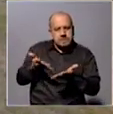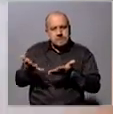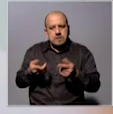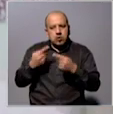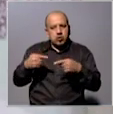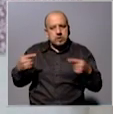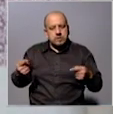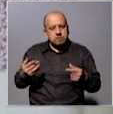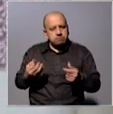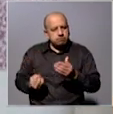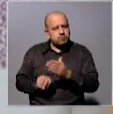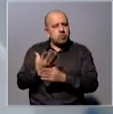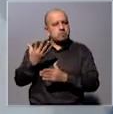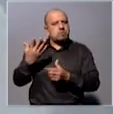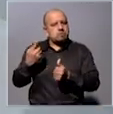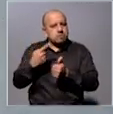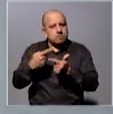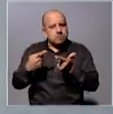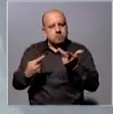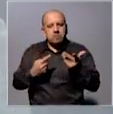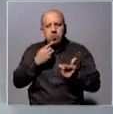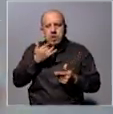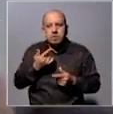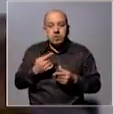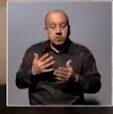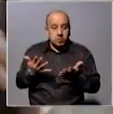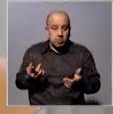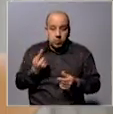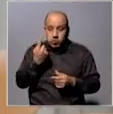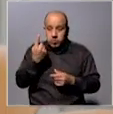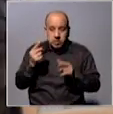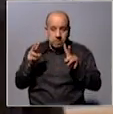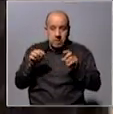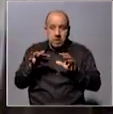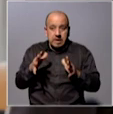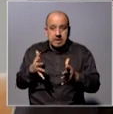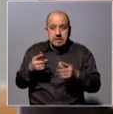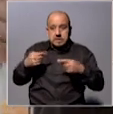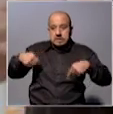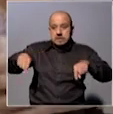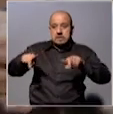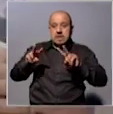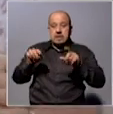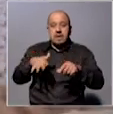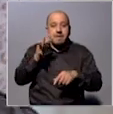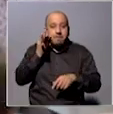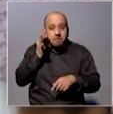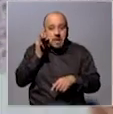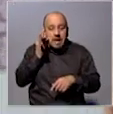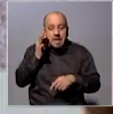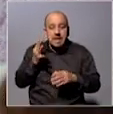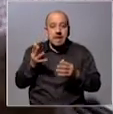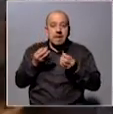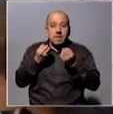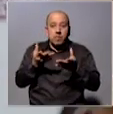cosas. Y, por ejemplo, una de las cosas que usualmente vemos son síntomas en piel, porque la piel en